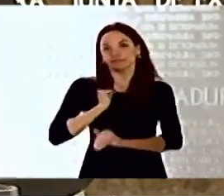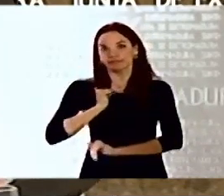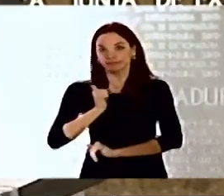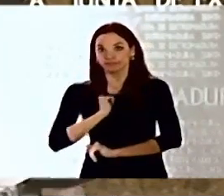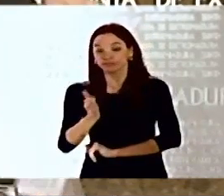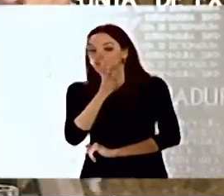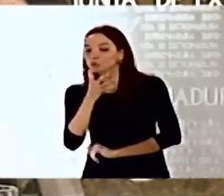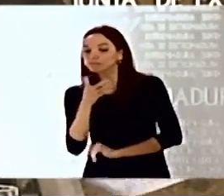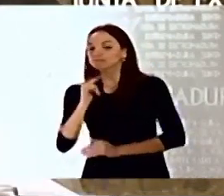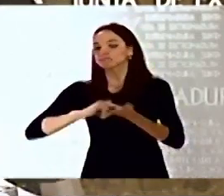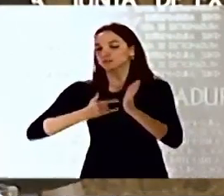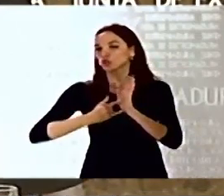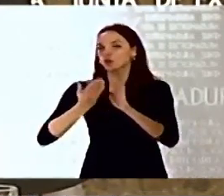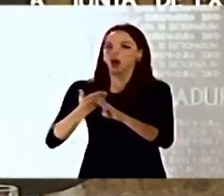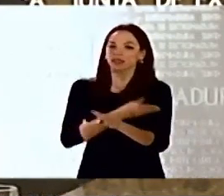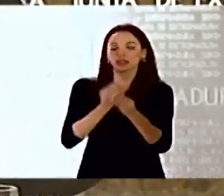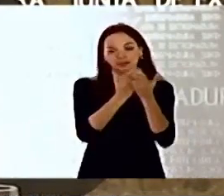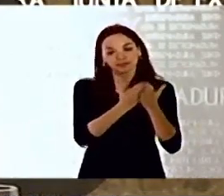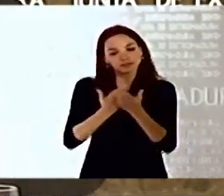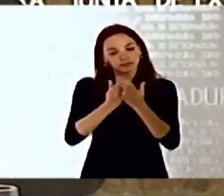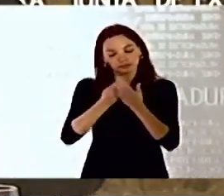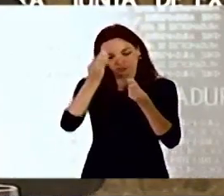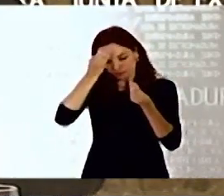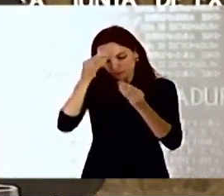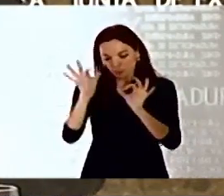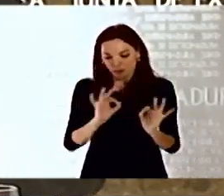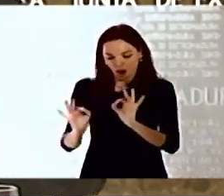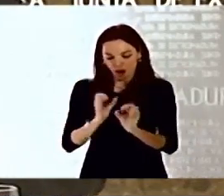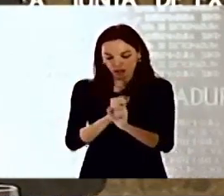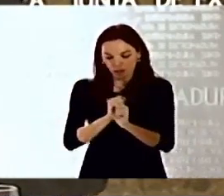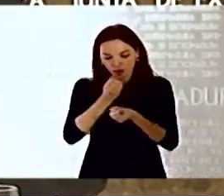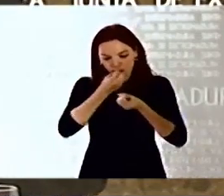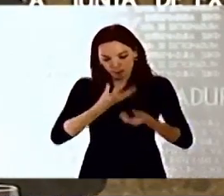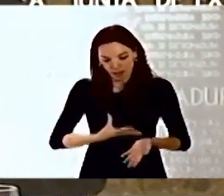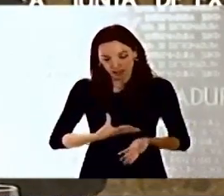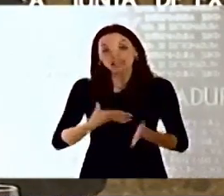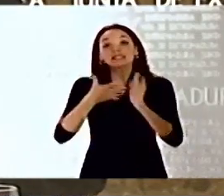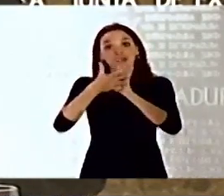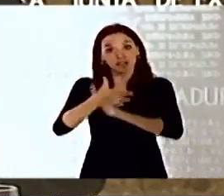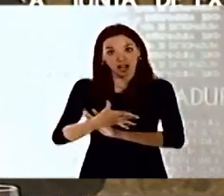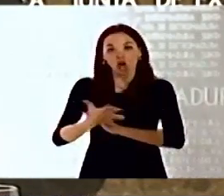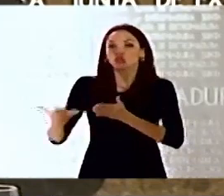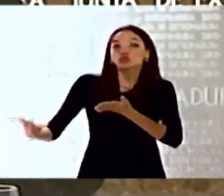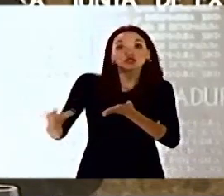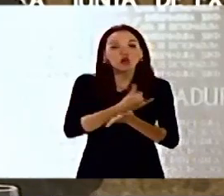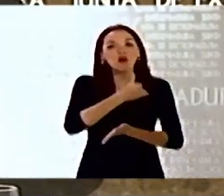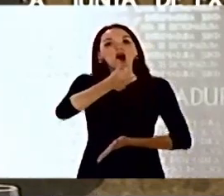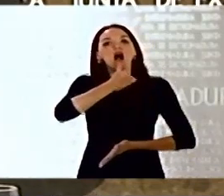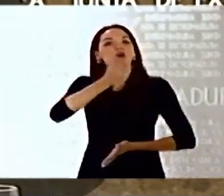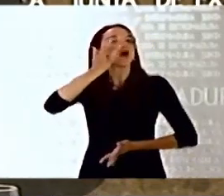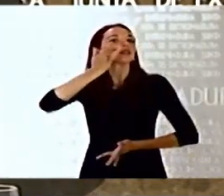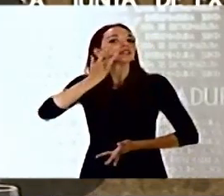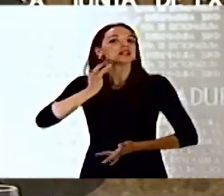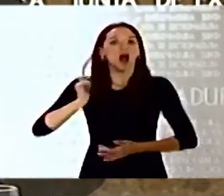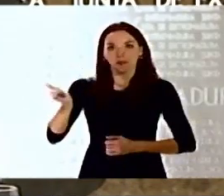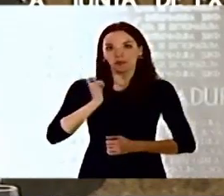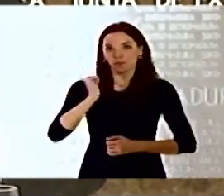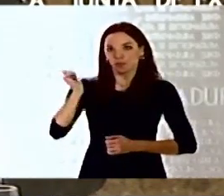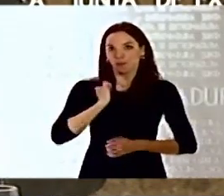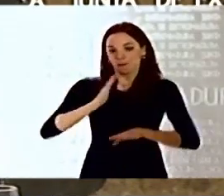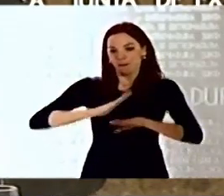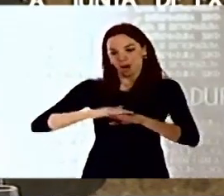de un proyecto estudiado y bien planificado, es decir, que cada gota de agua se aproveche y sea